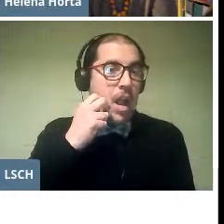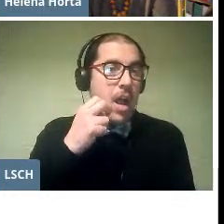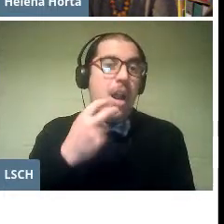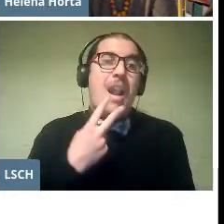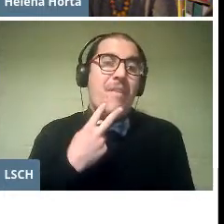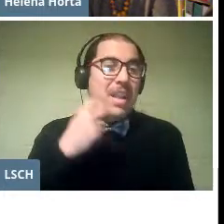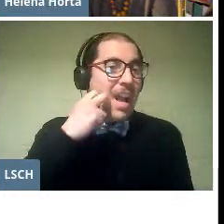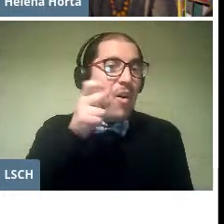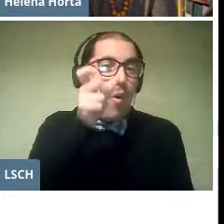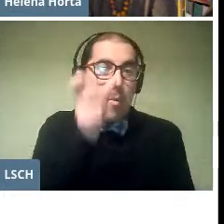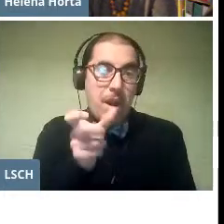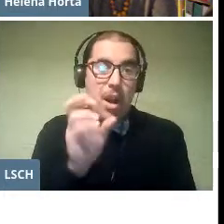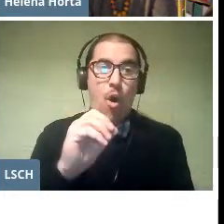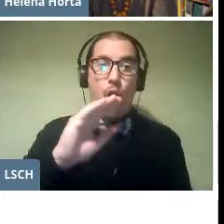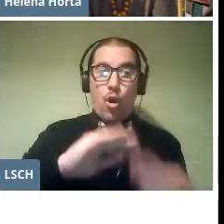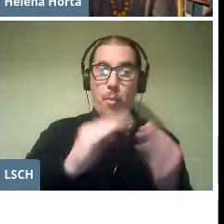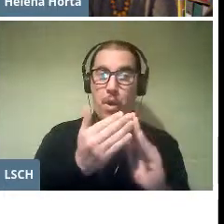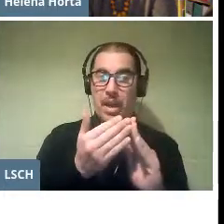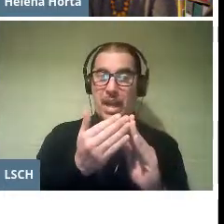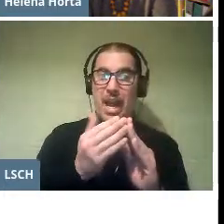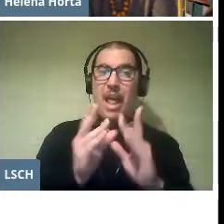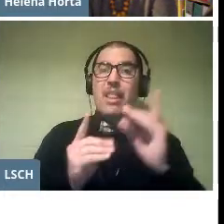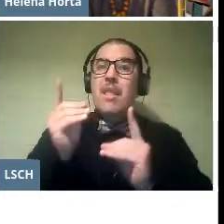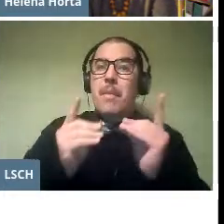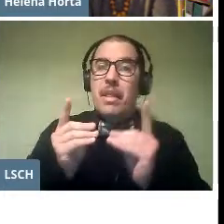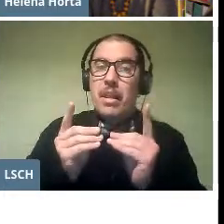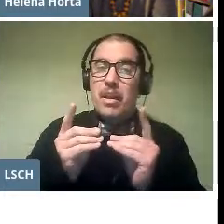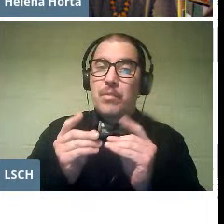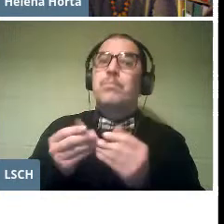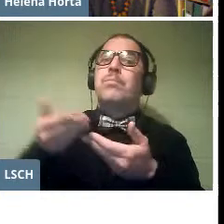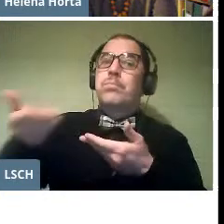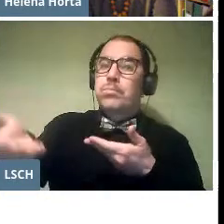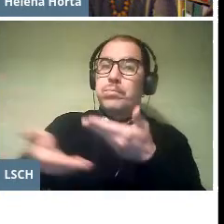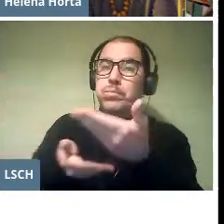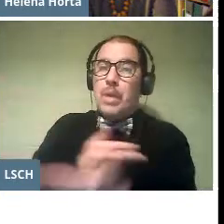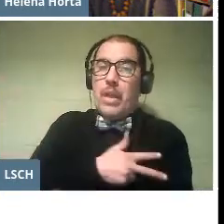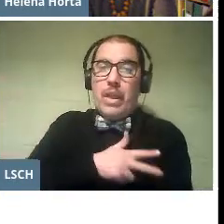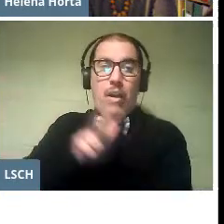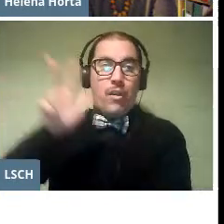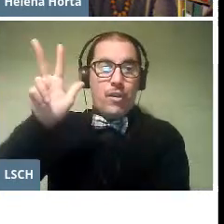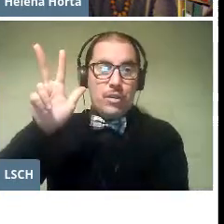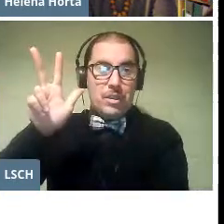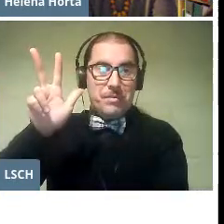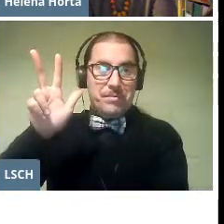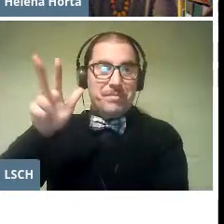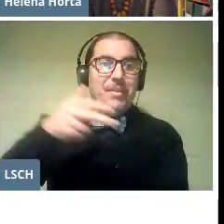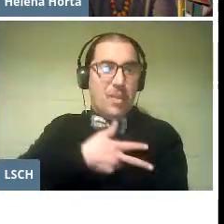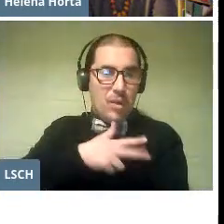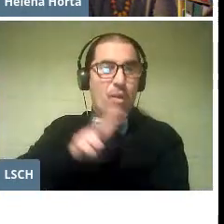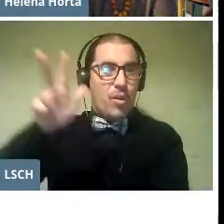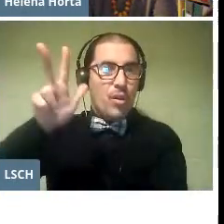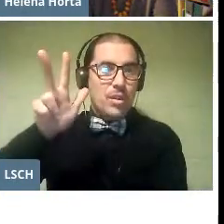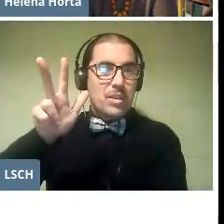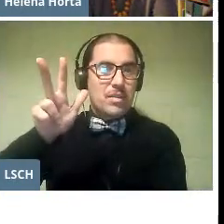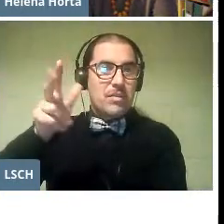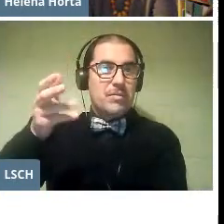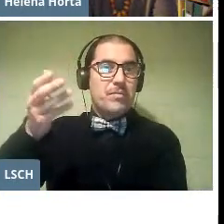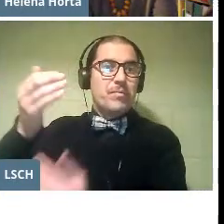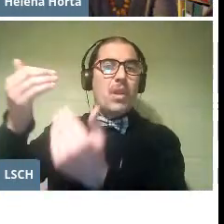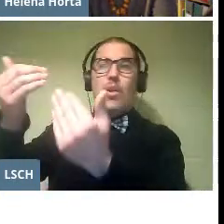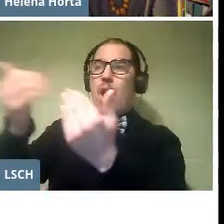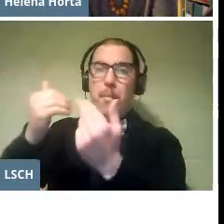comunidad, depende de la buena voluntad de las deidades, de las divinidades, de los cerros